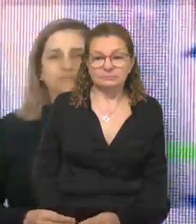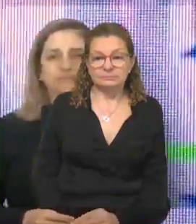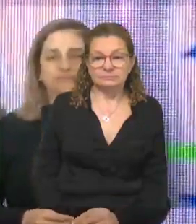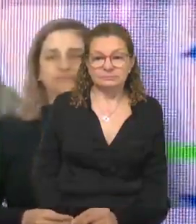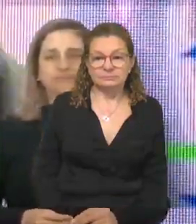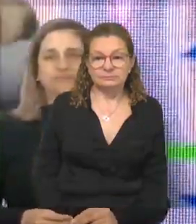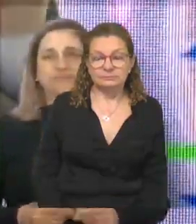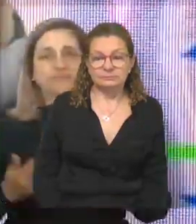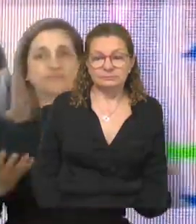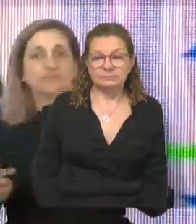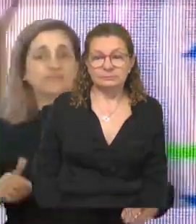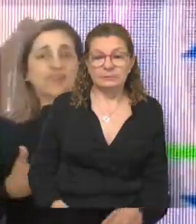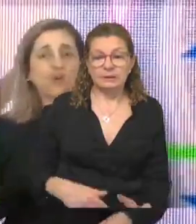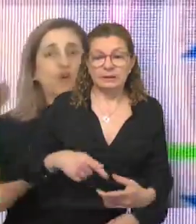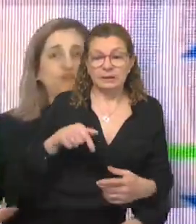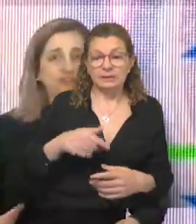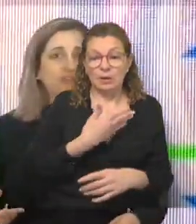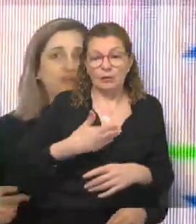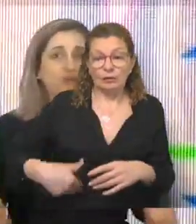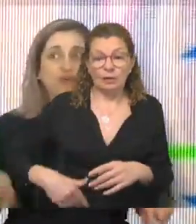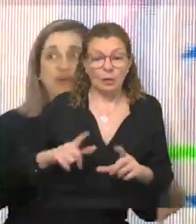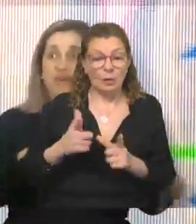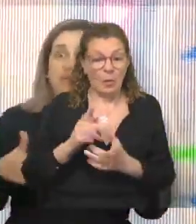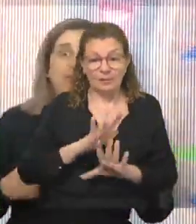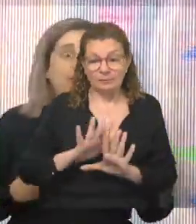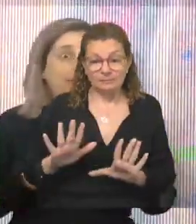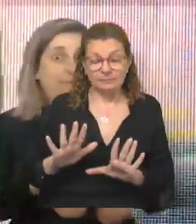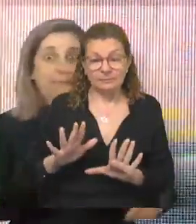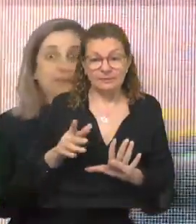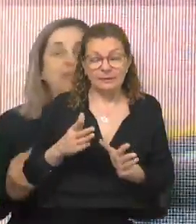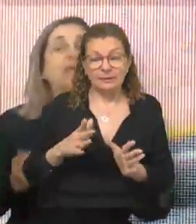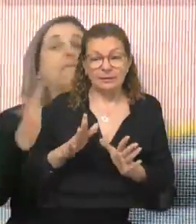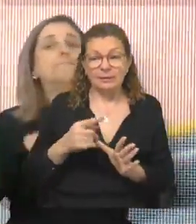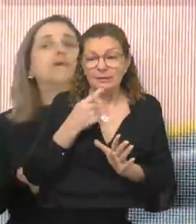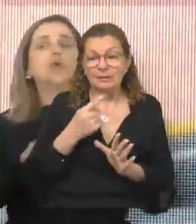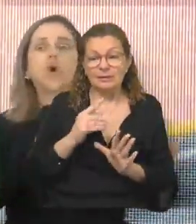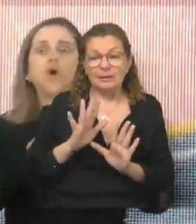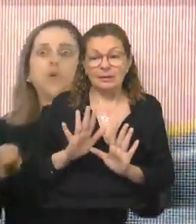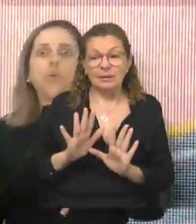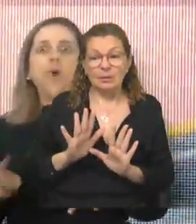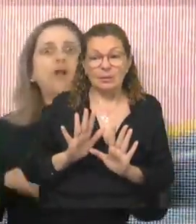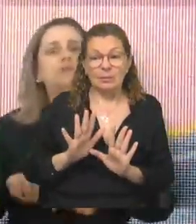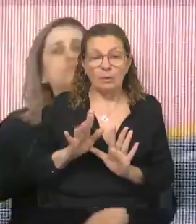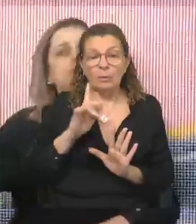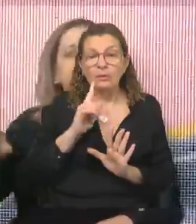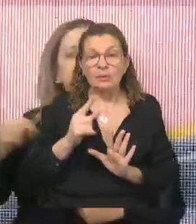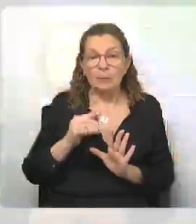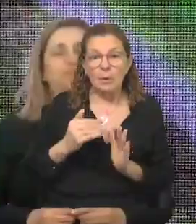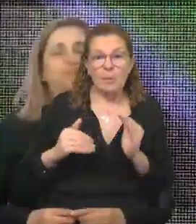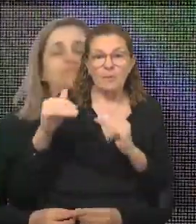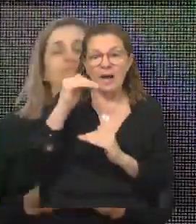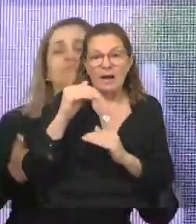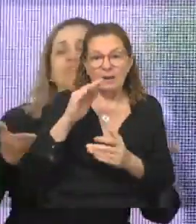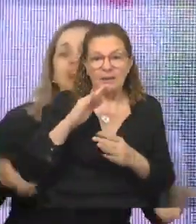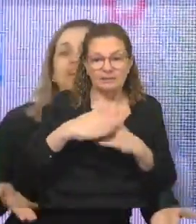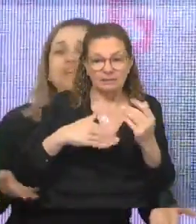plun ese dinero gobierno no lo tuvo sin perjuicio de lo cual se hizo un récord de obra